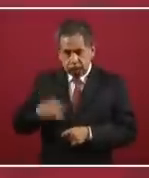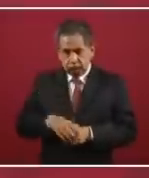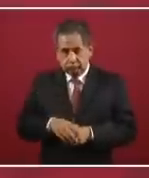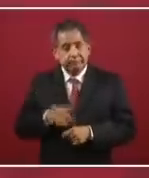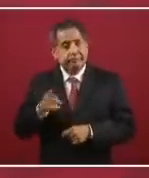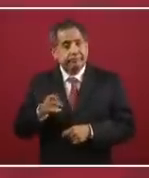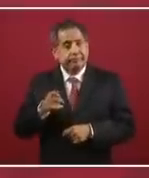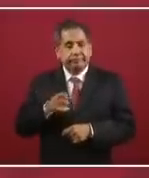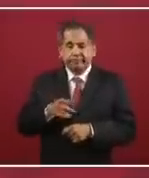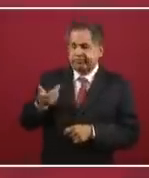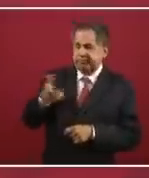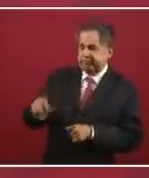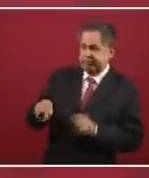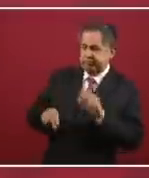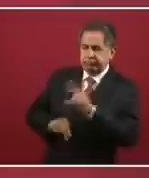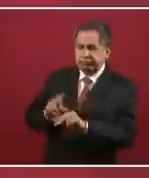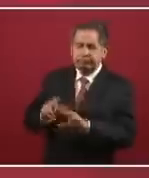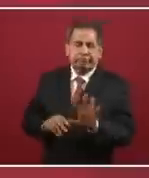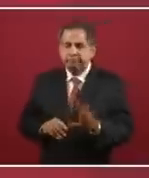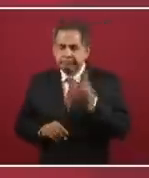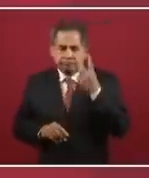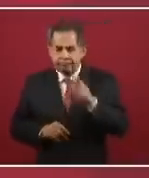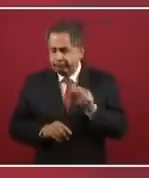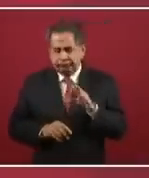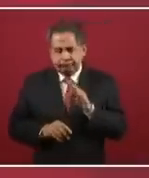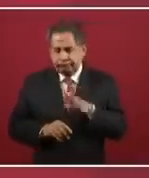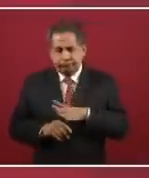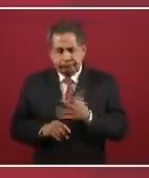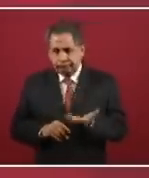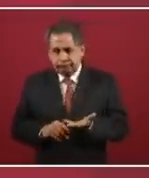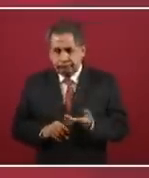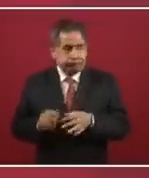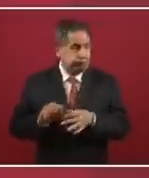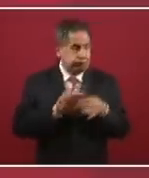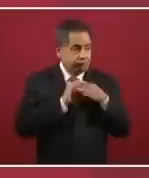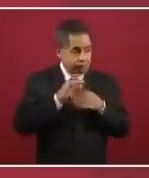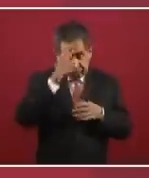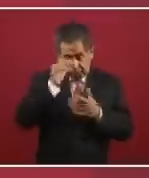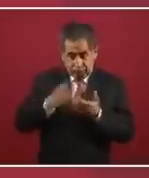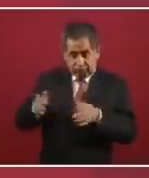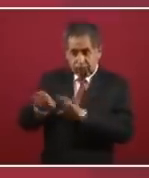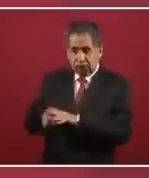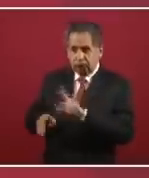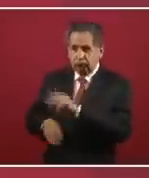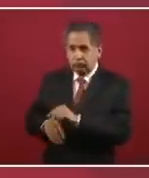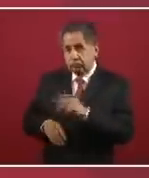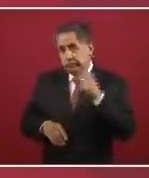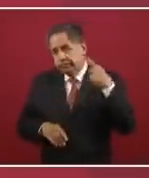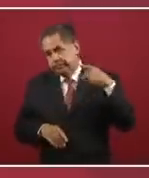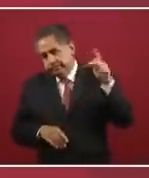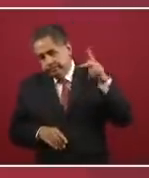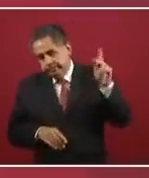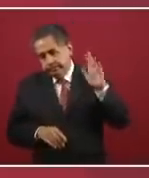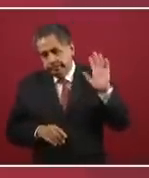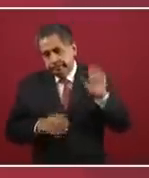ese tipo de restricciones, ni sería algo en lo que hubiese un consenso en México. Pero allá es una resolución de la Corte.